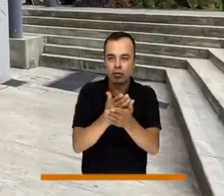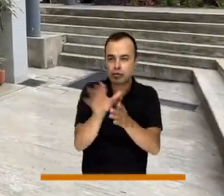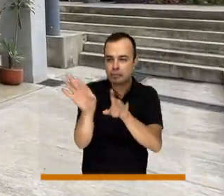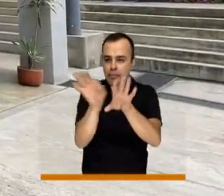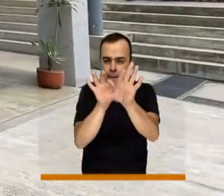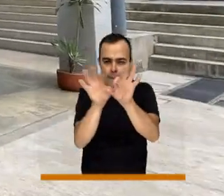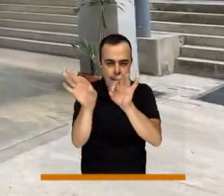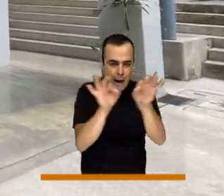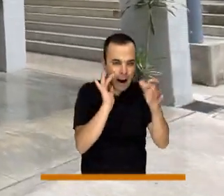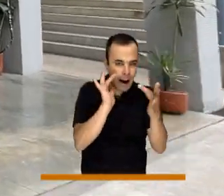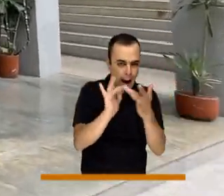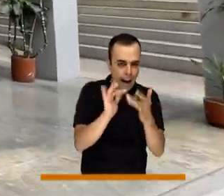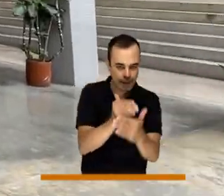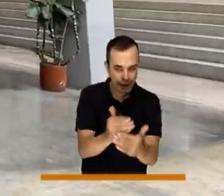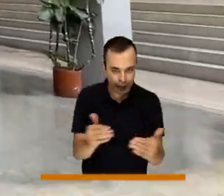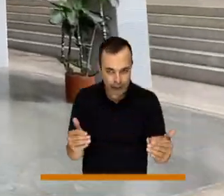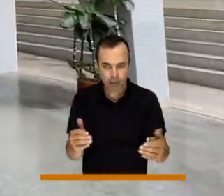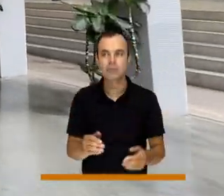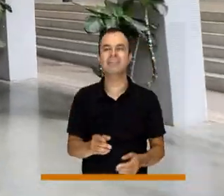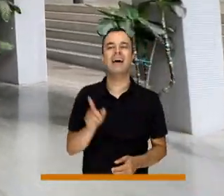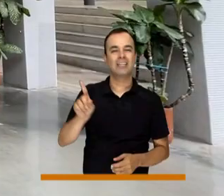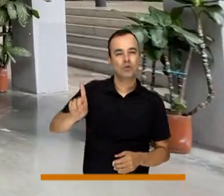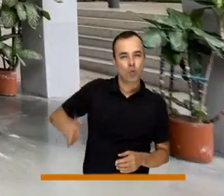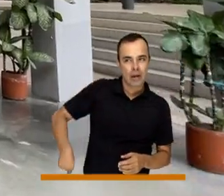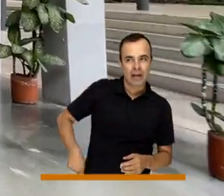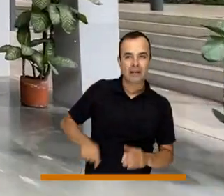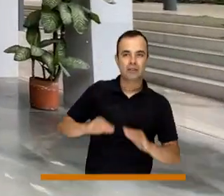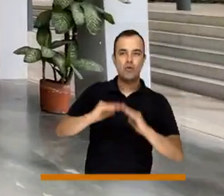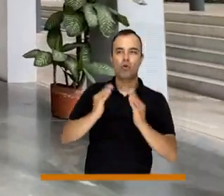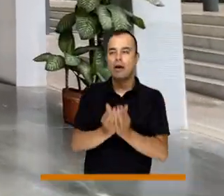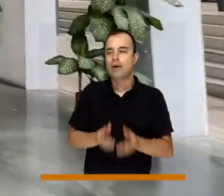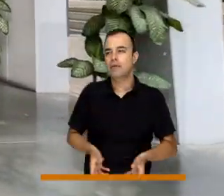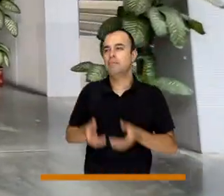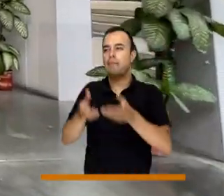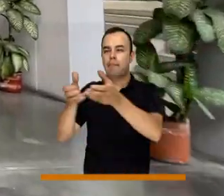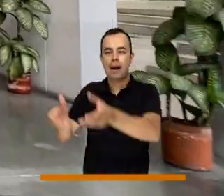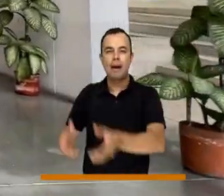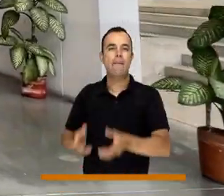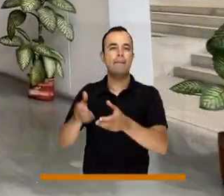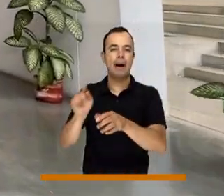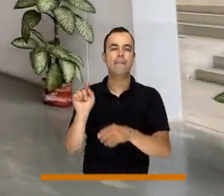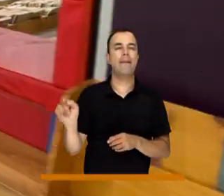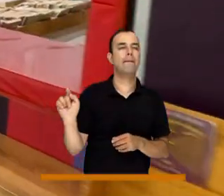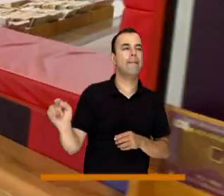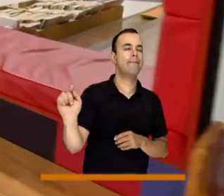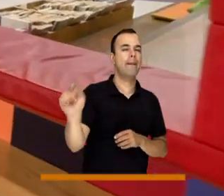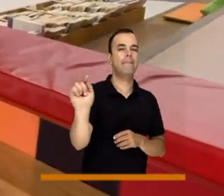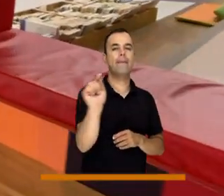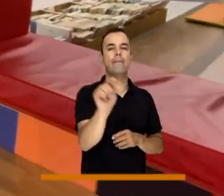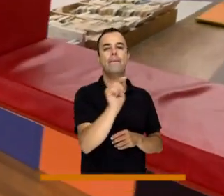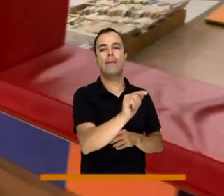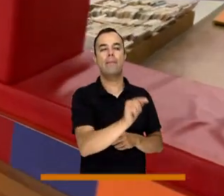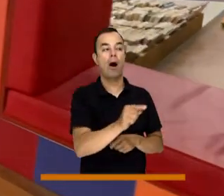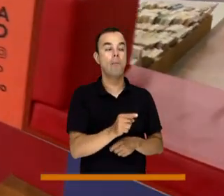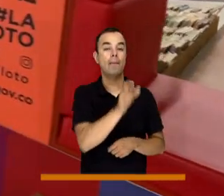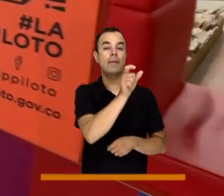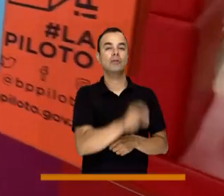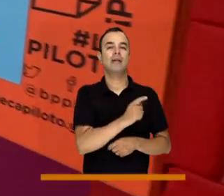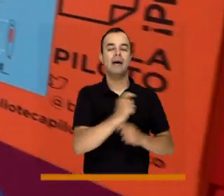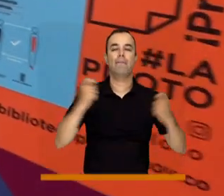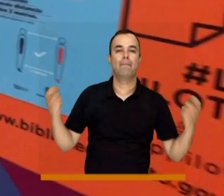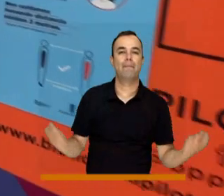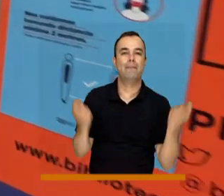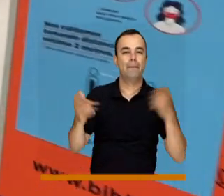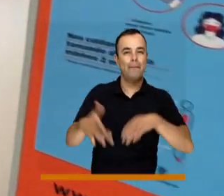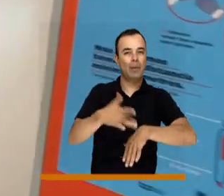para niños y llevando cajas de libros a las escuelas y a zonas periféricas, siempre acompañadas